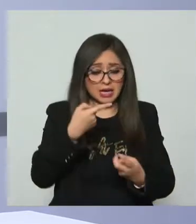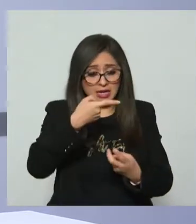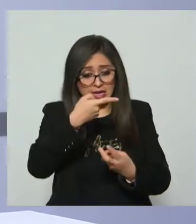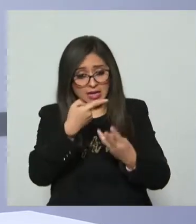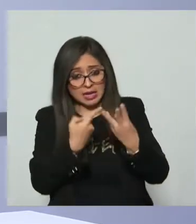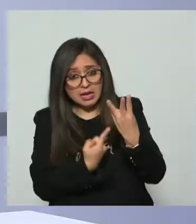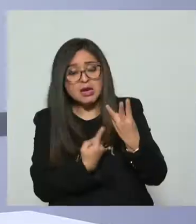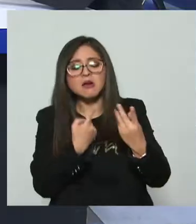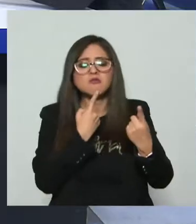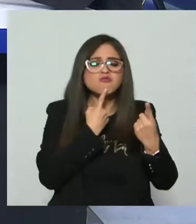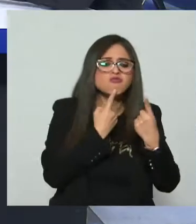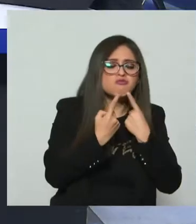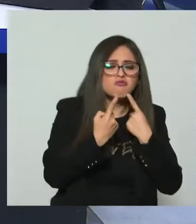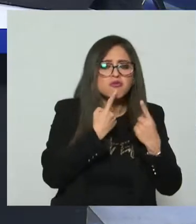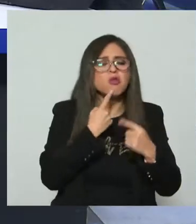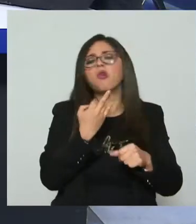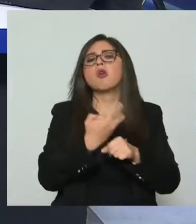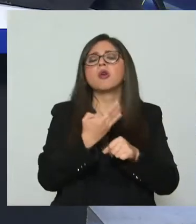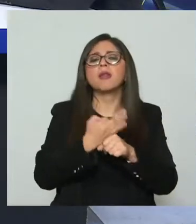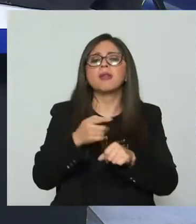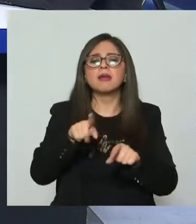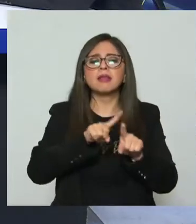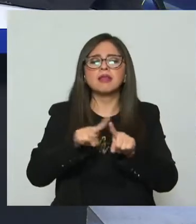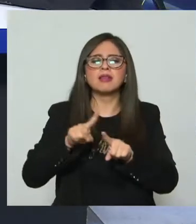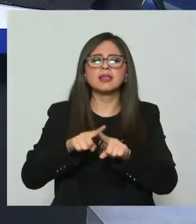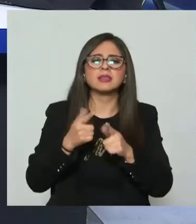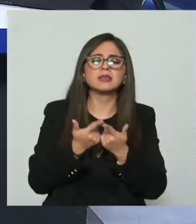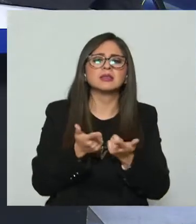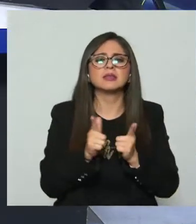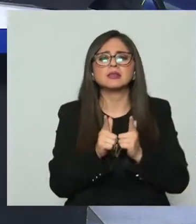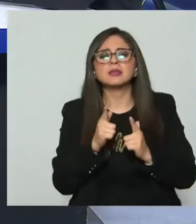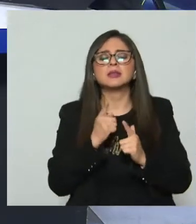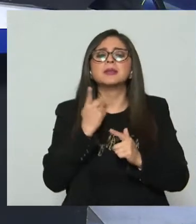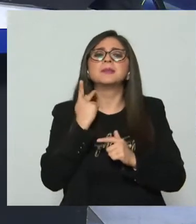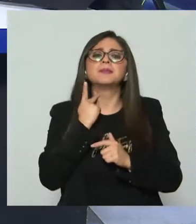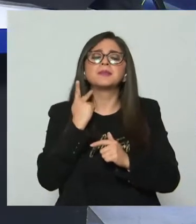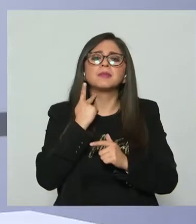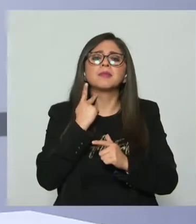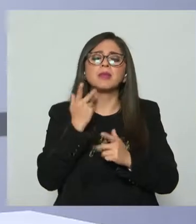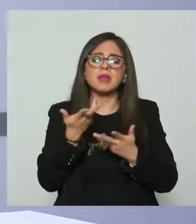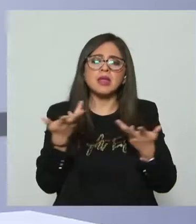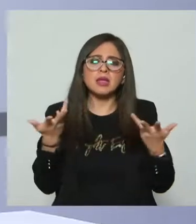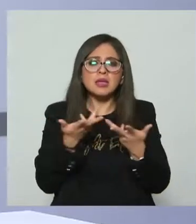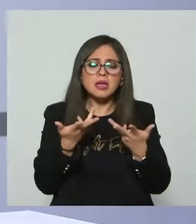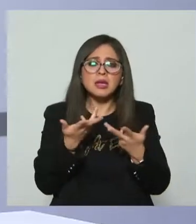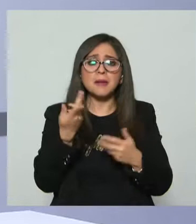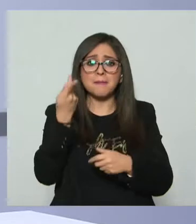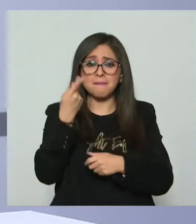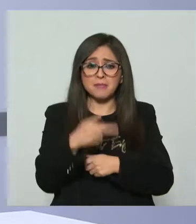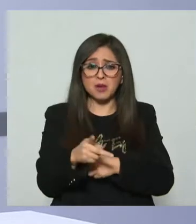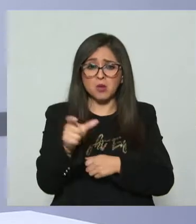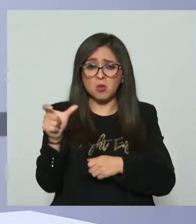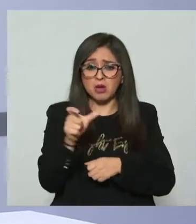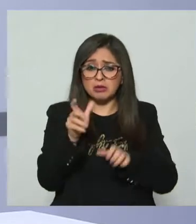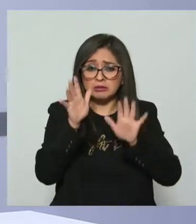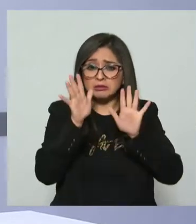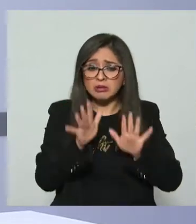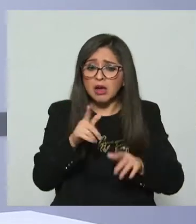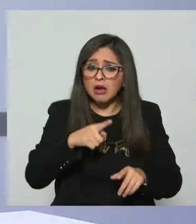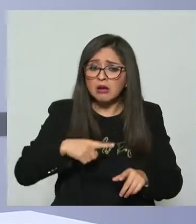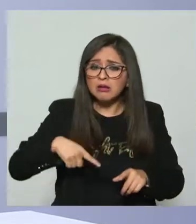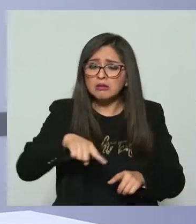que se están llevando a cabo, y lo que estamos buscando es que en su momento, en cuanto se